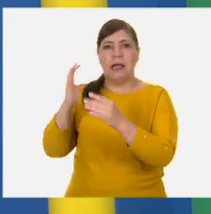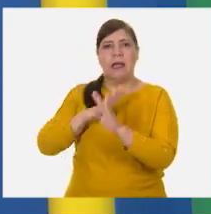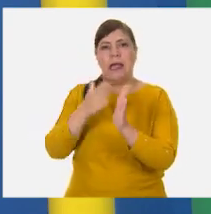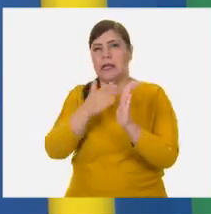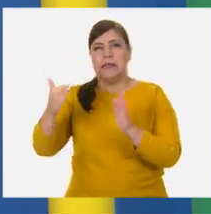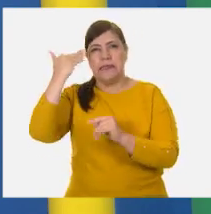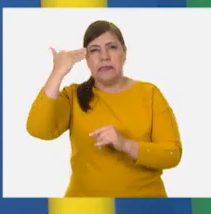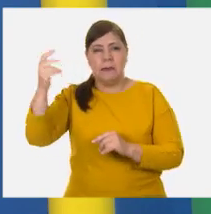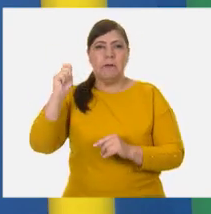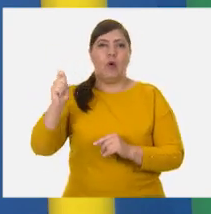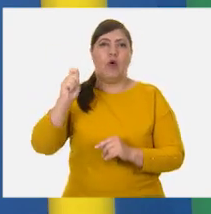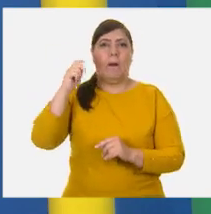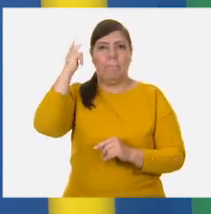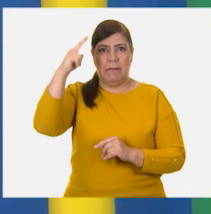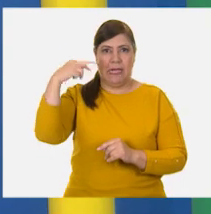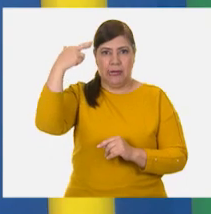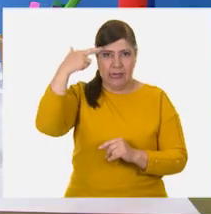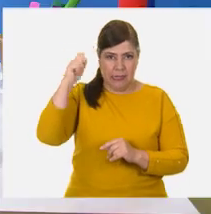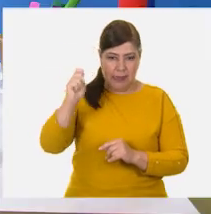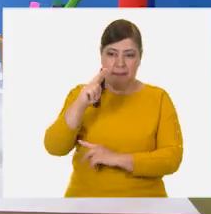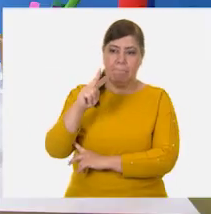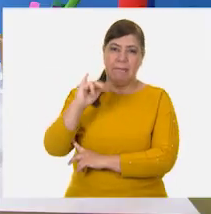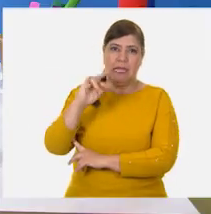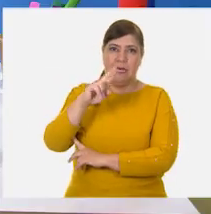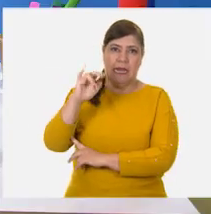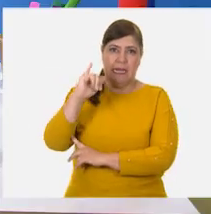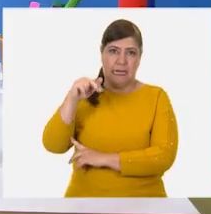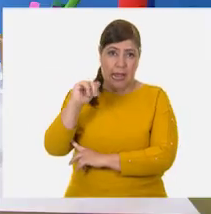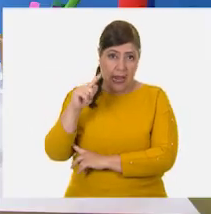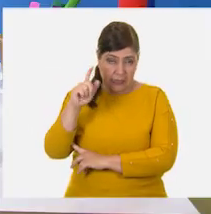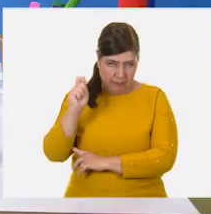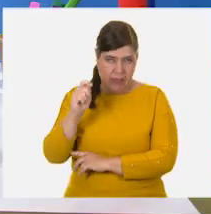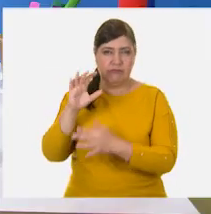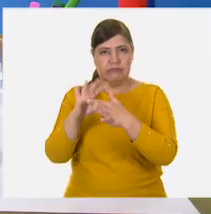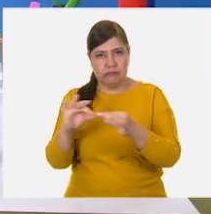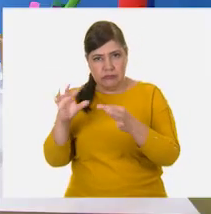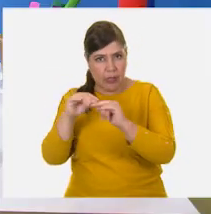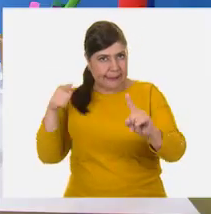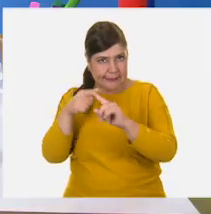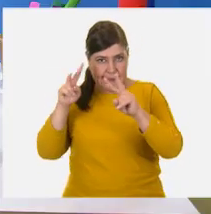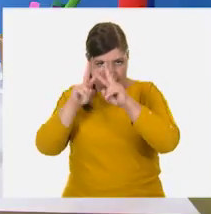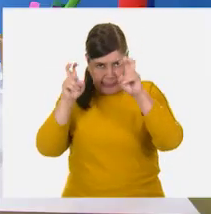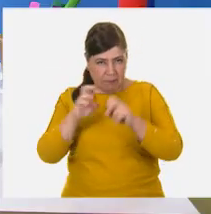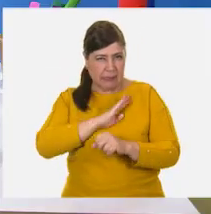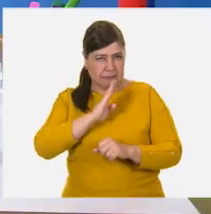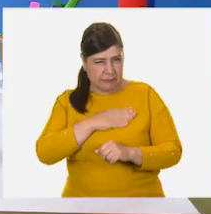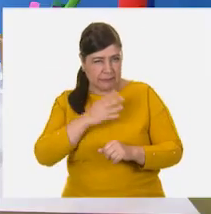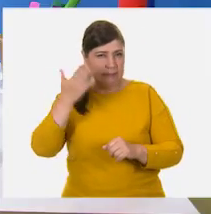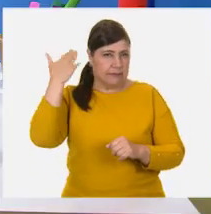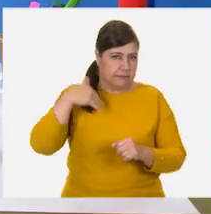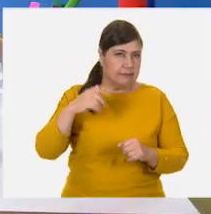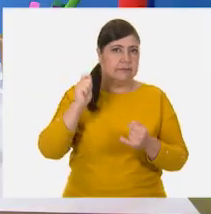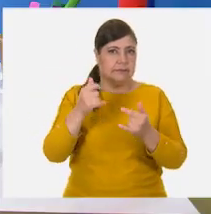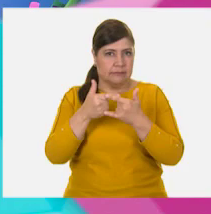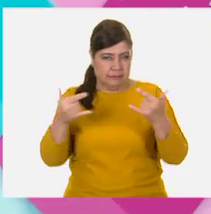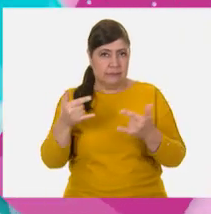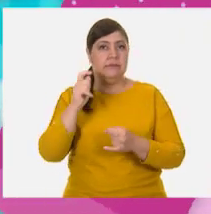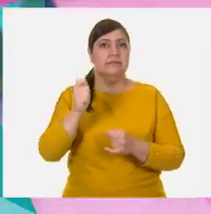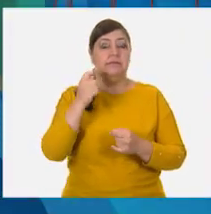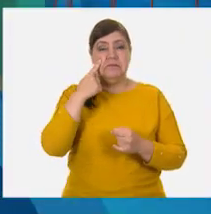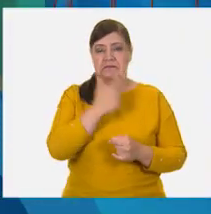con más exactitud sobre este tema. ¡Claro que sí, maestra! Me encanta escuchar a nuestros especialistas invitados. ¡Corre